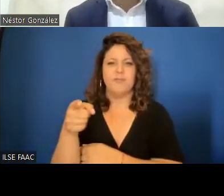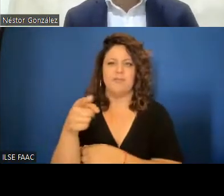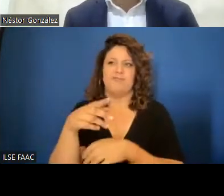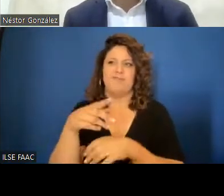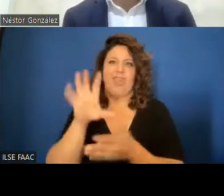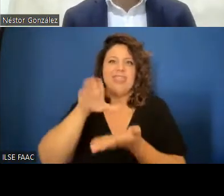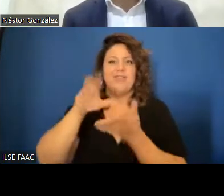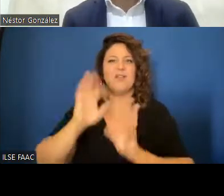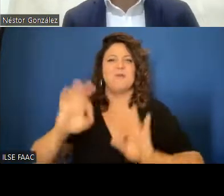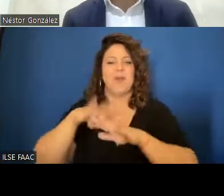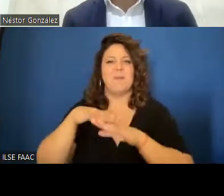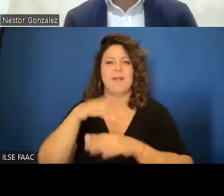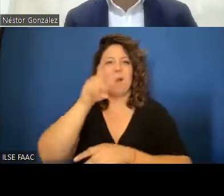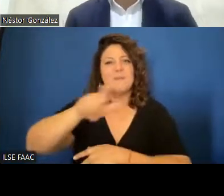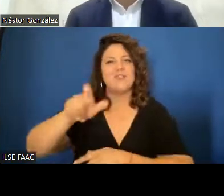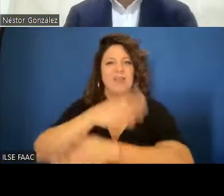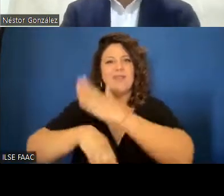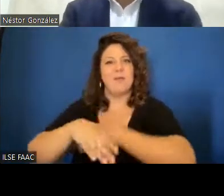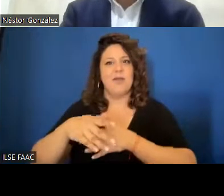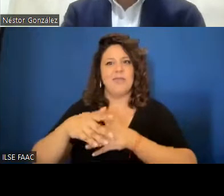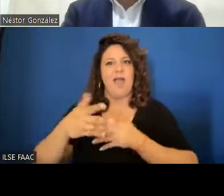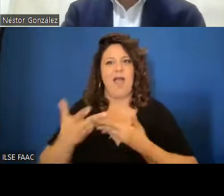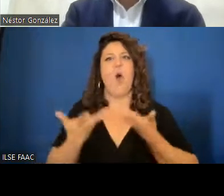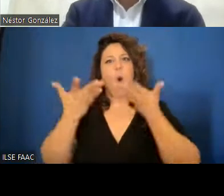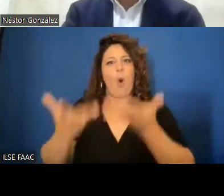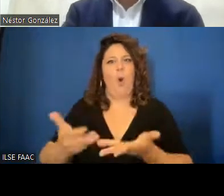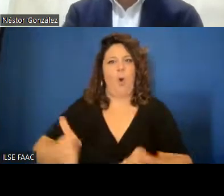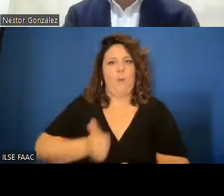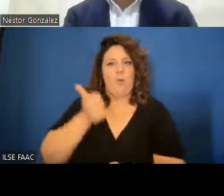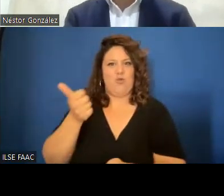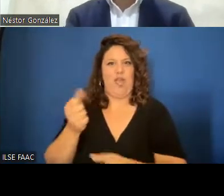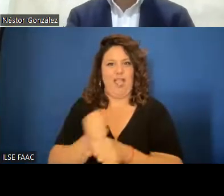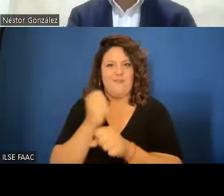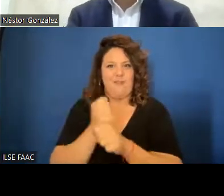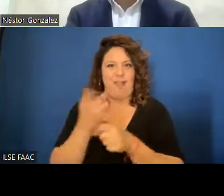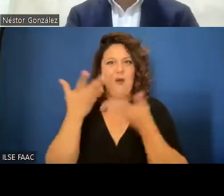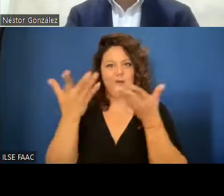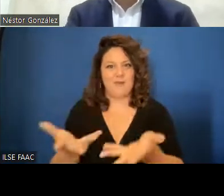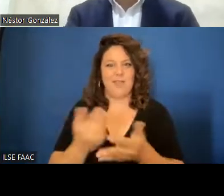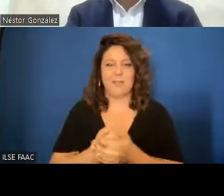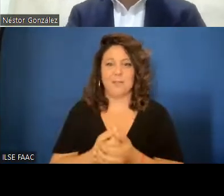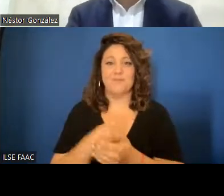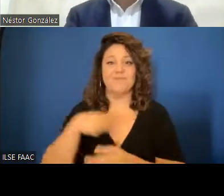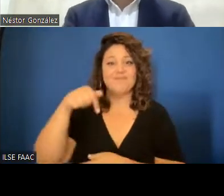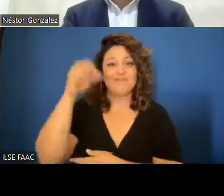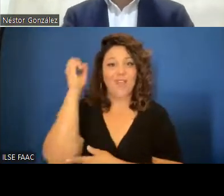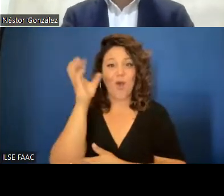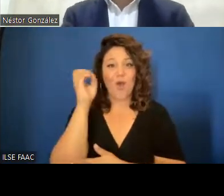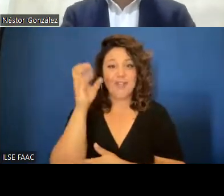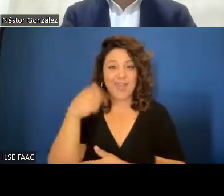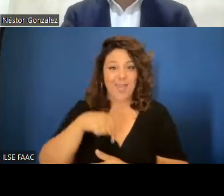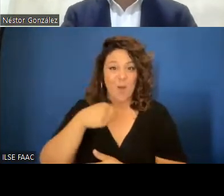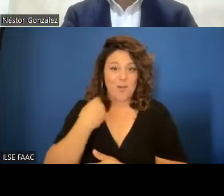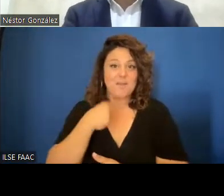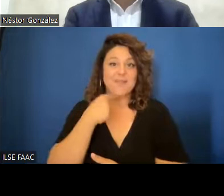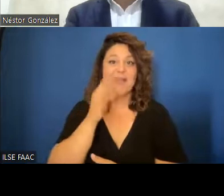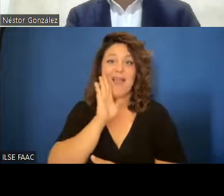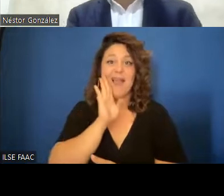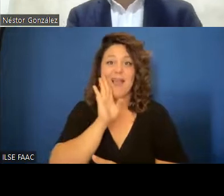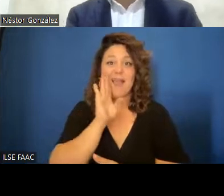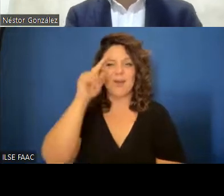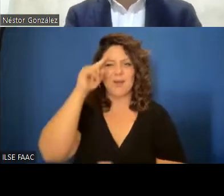materia laboral, concretamente con un gran desempeño en el asesoramiento de centros especiales de empleo pues,